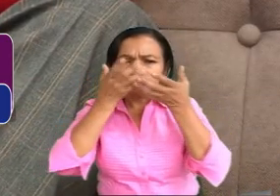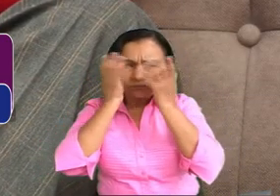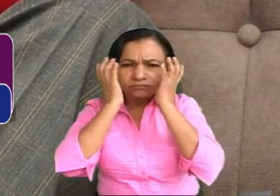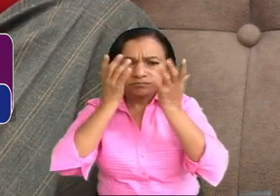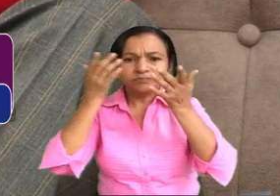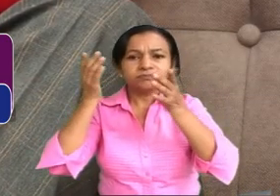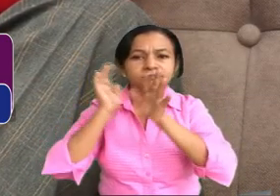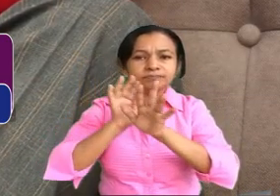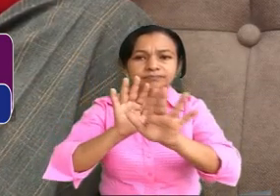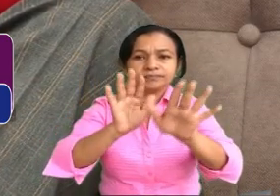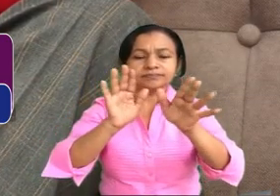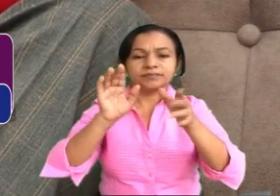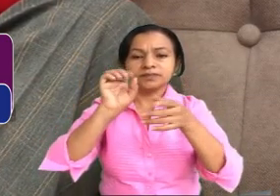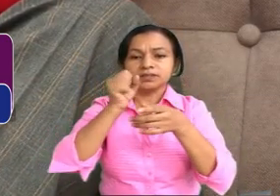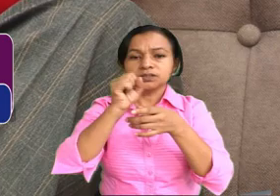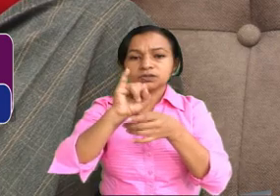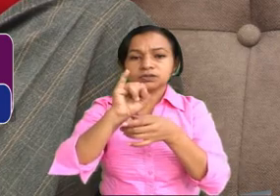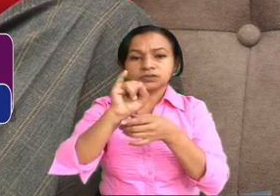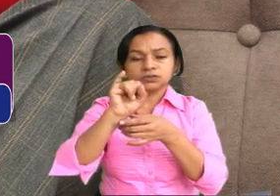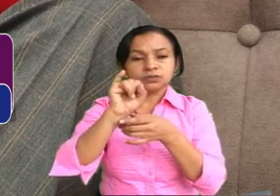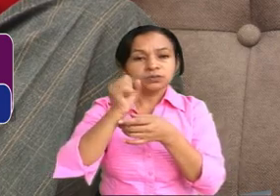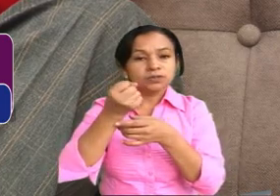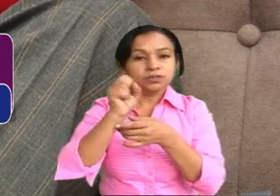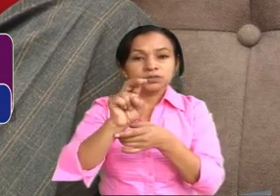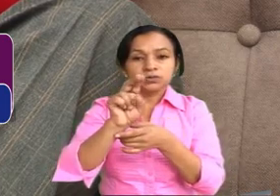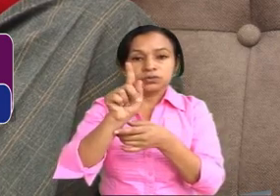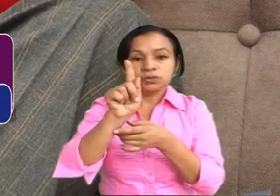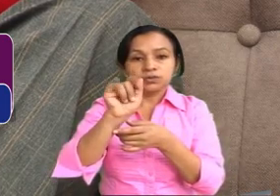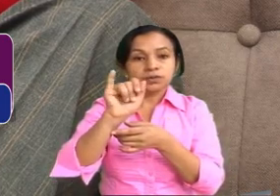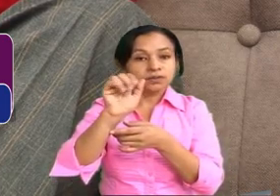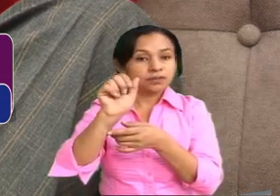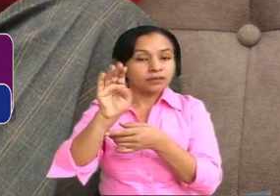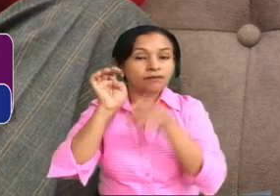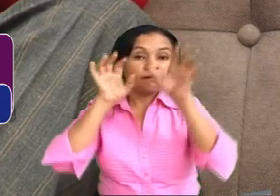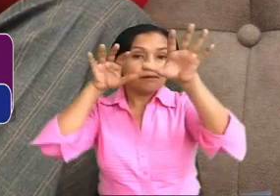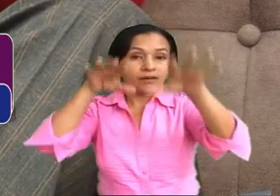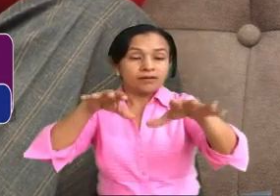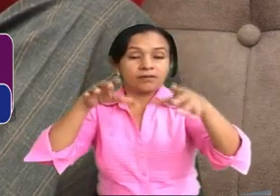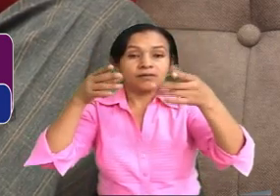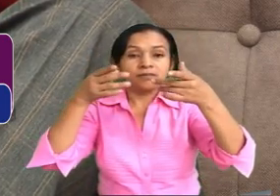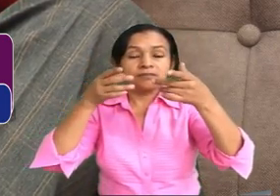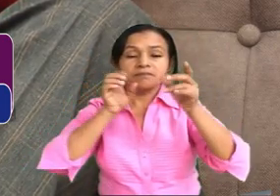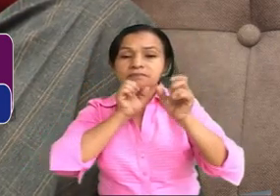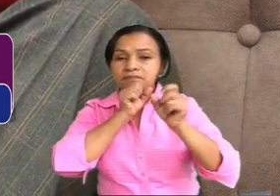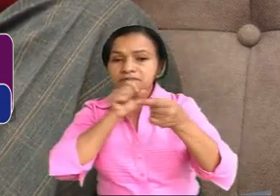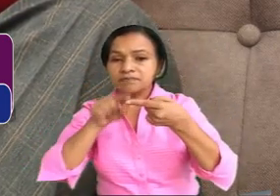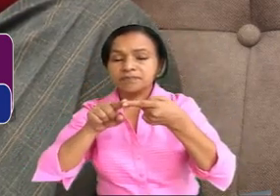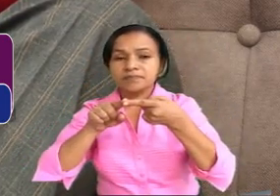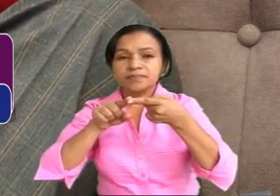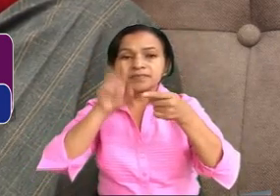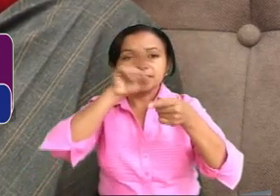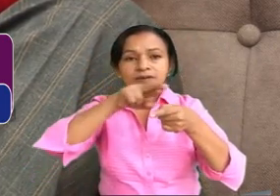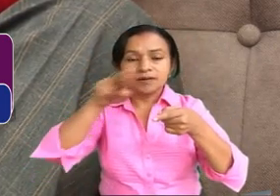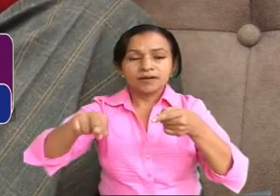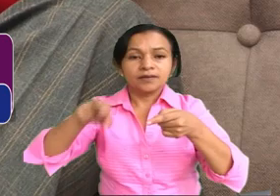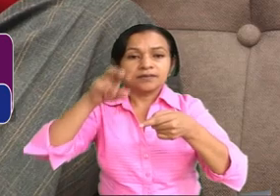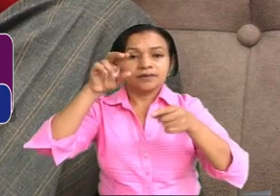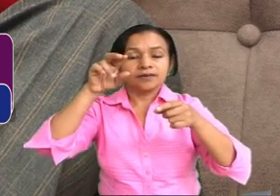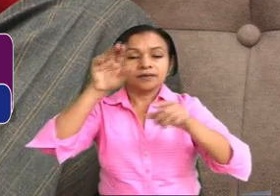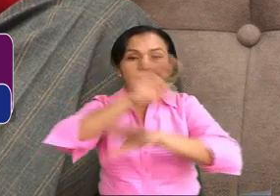Después nos vamos a Sutiaba también. Miramos todo lo que es el Viejo, Rivas, Jinotega,